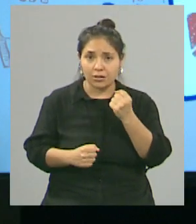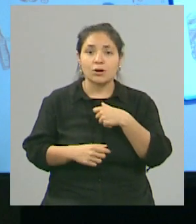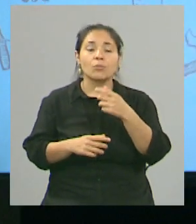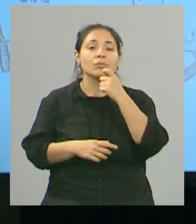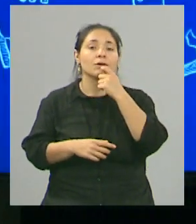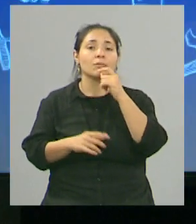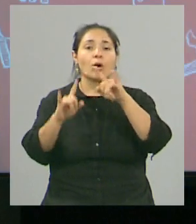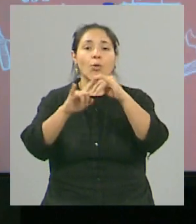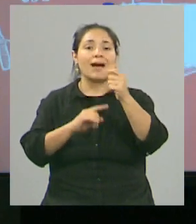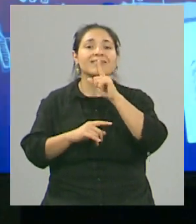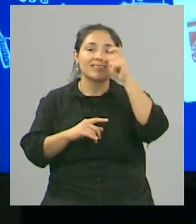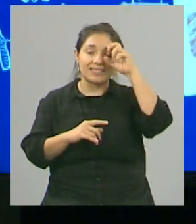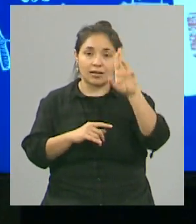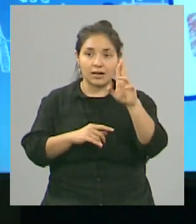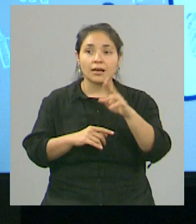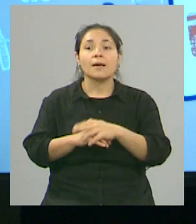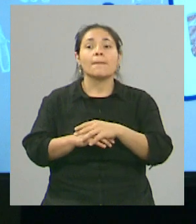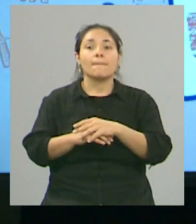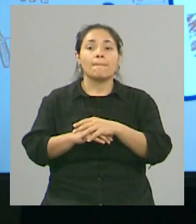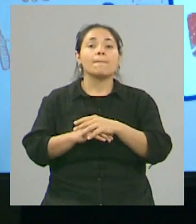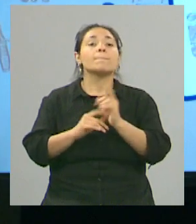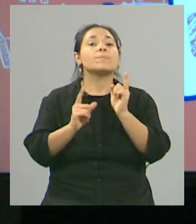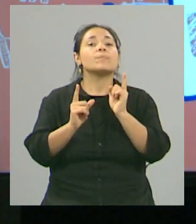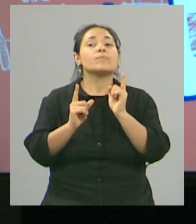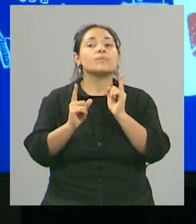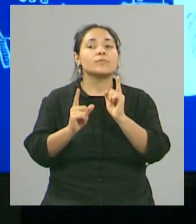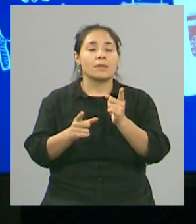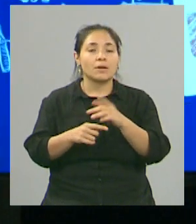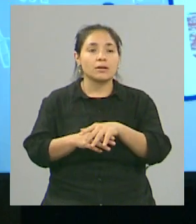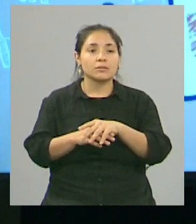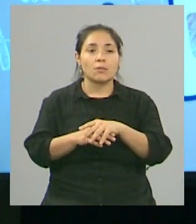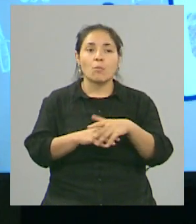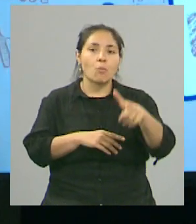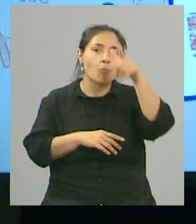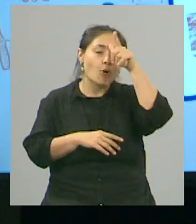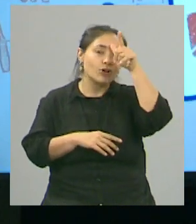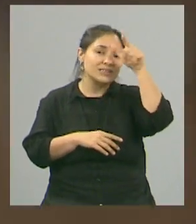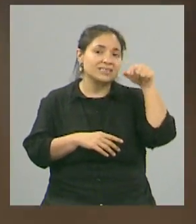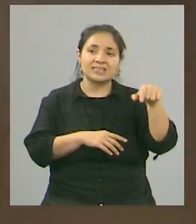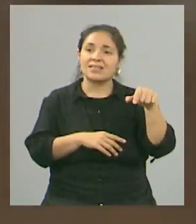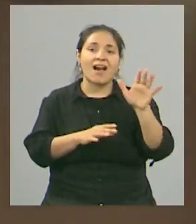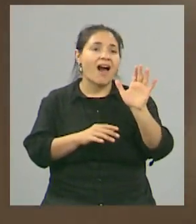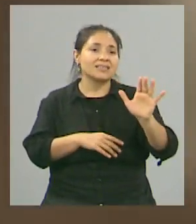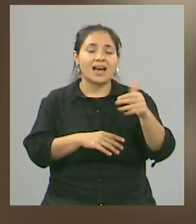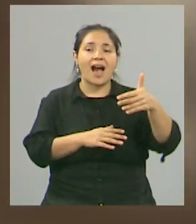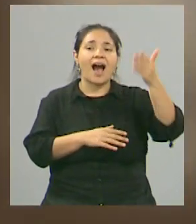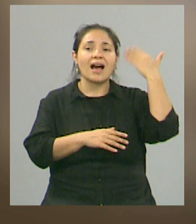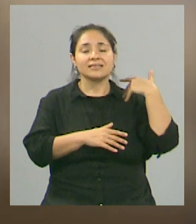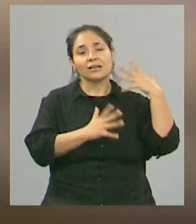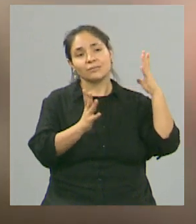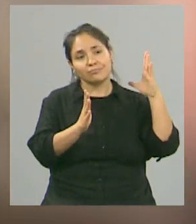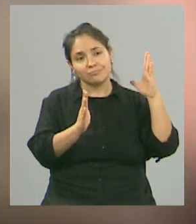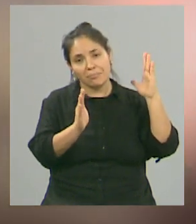es una racia policial, una práctica también de la policía que ahora ha disminuido, pero es una